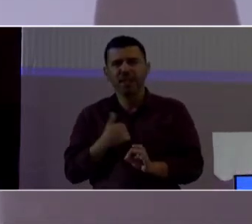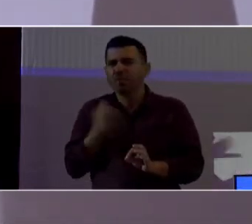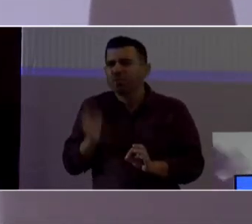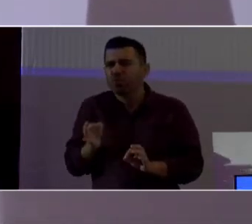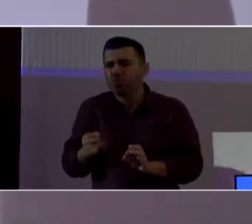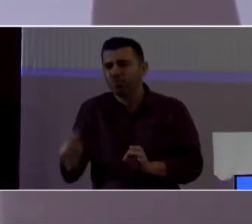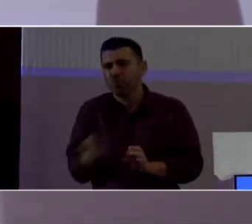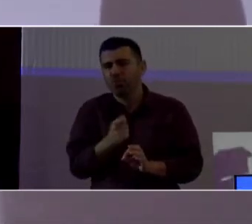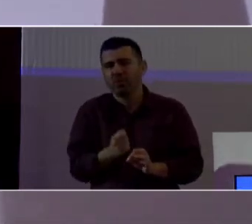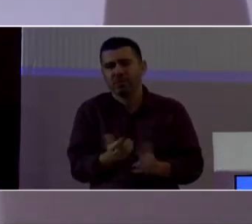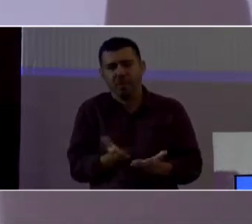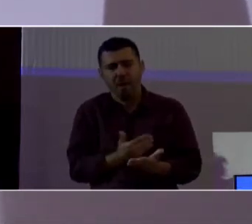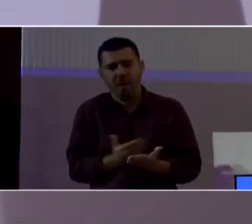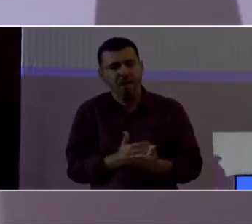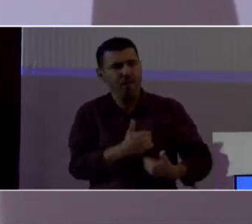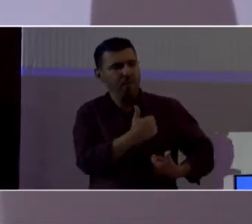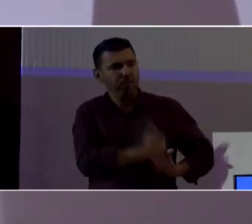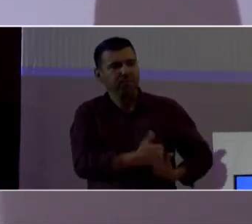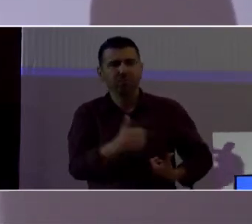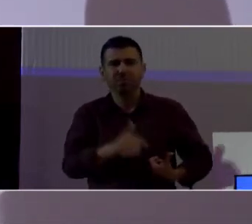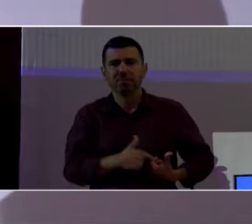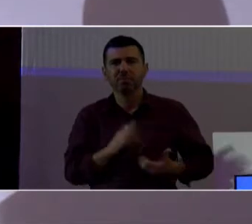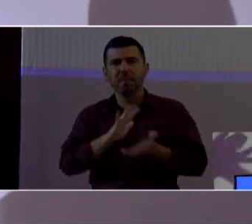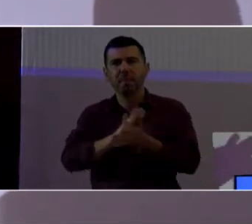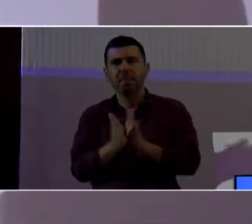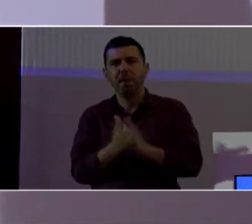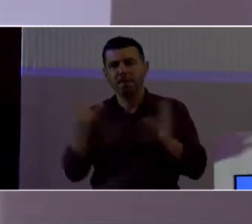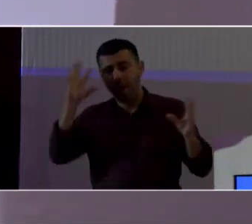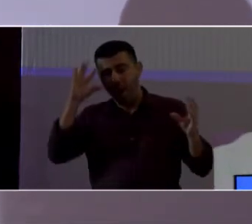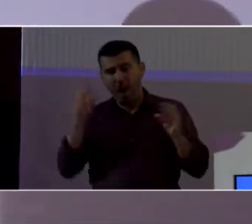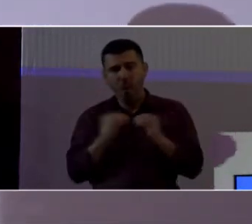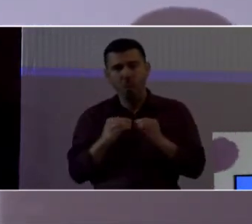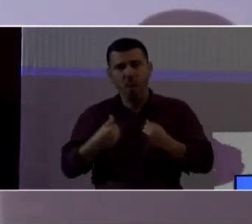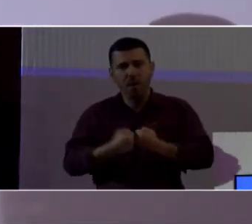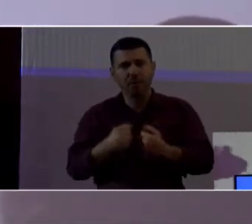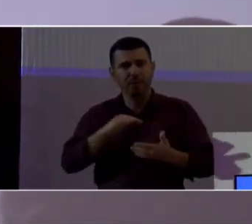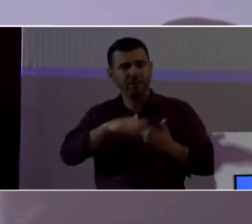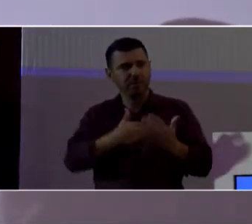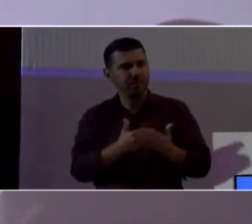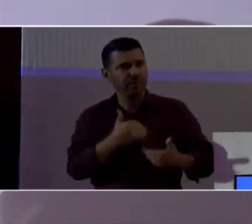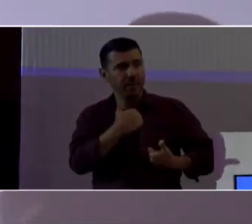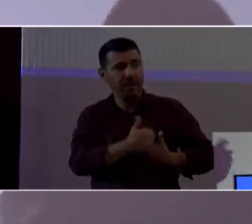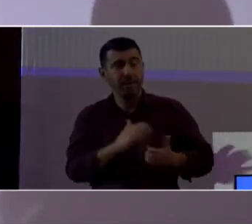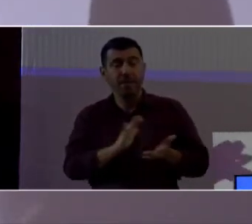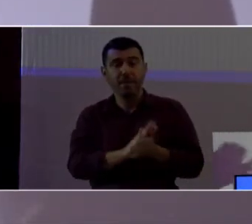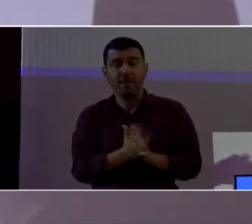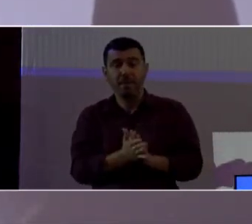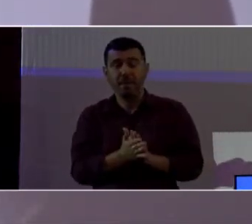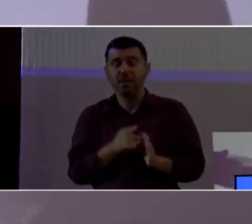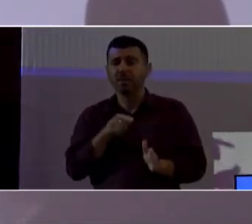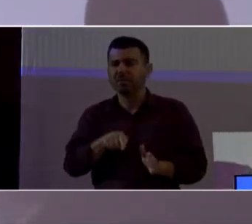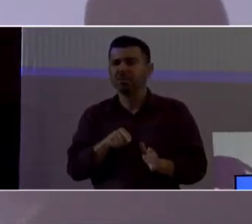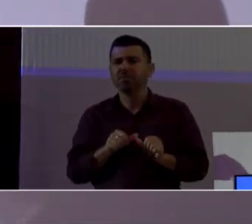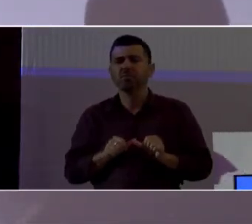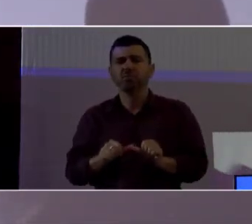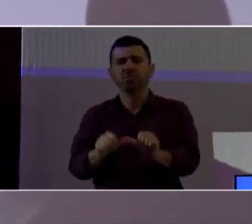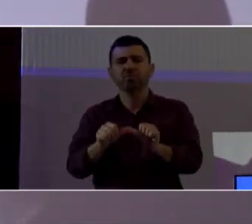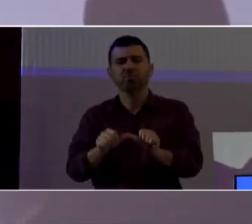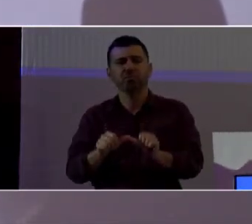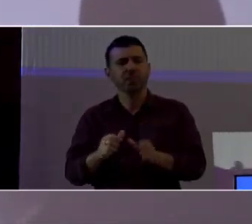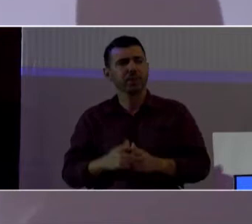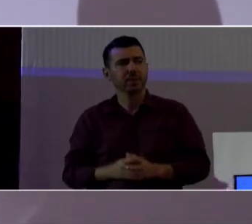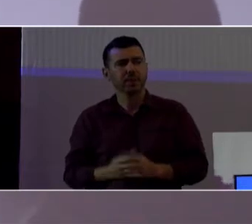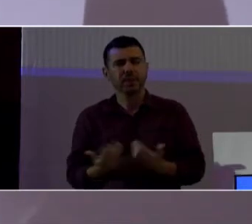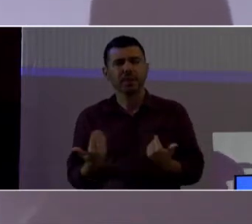acuerdos de paz, el acuerdo final para la terminación del conflicto y la consolidación de una paz estable y duradera, es